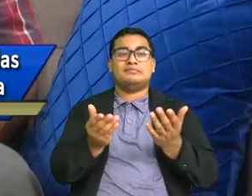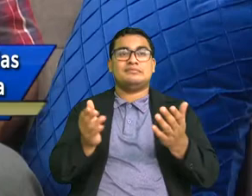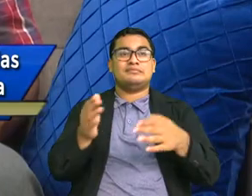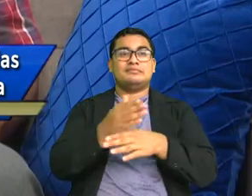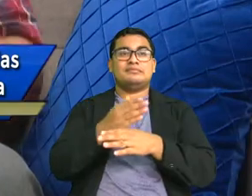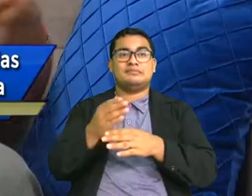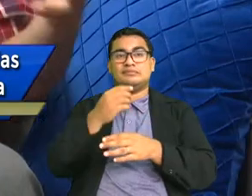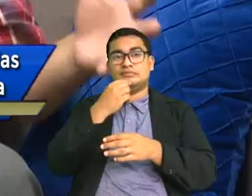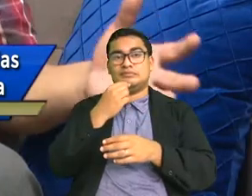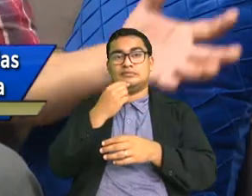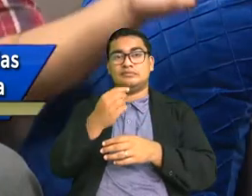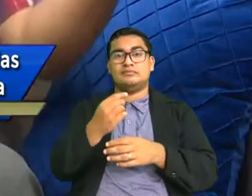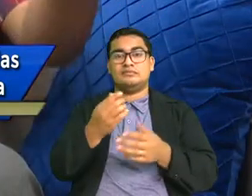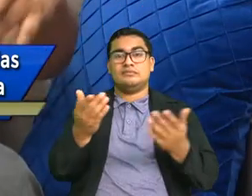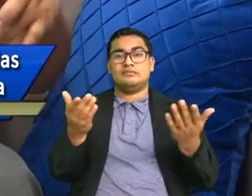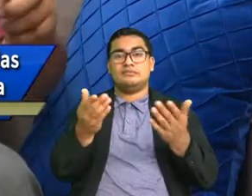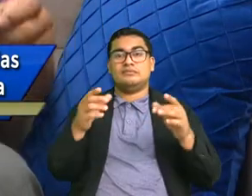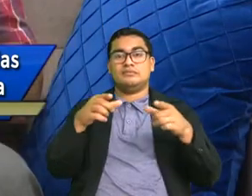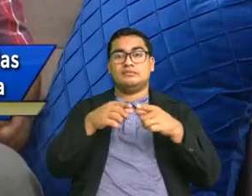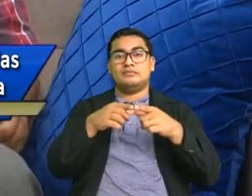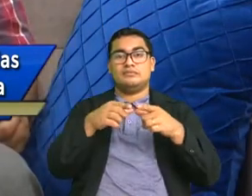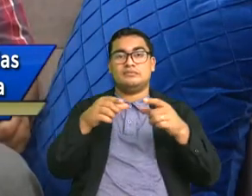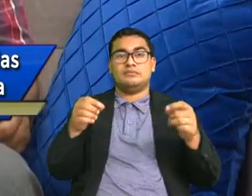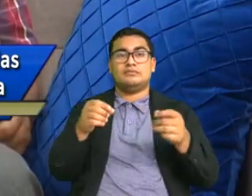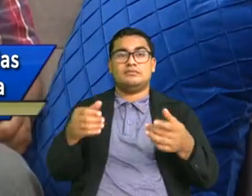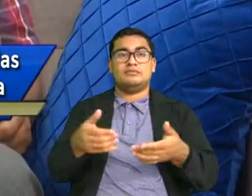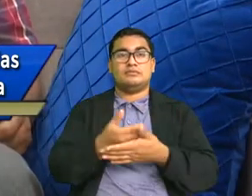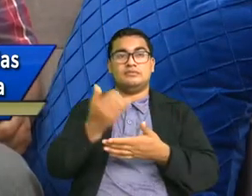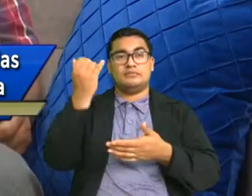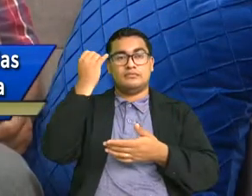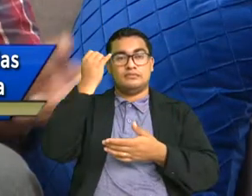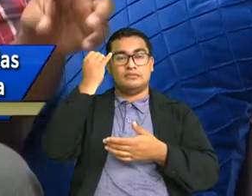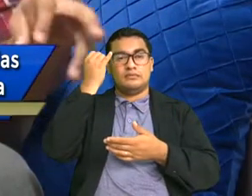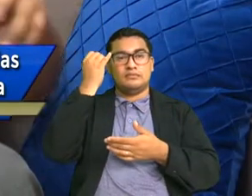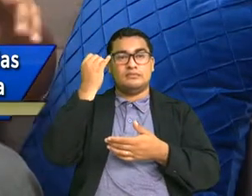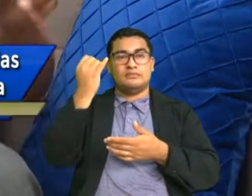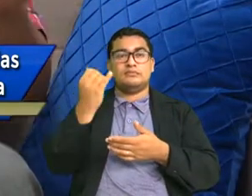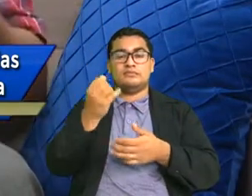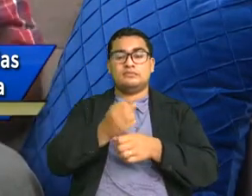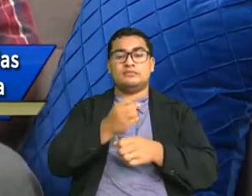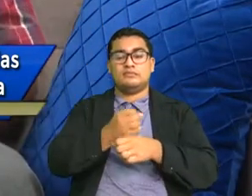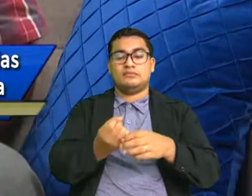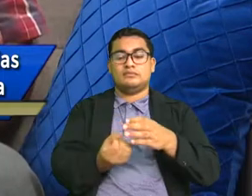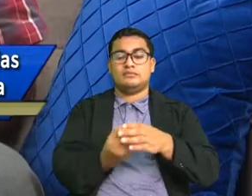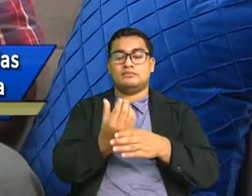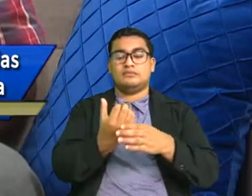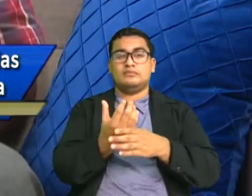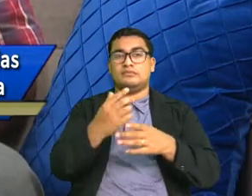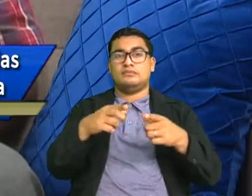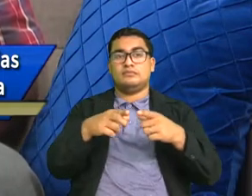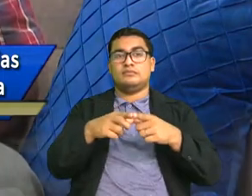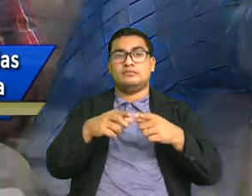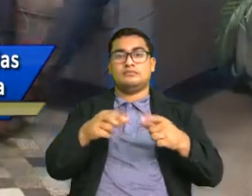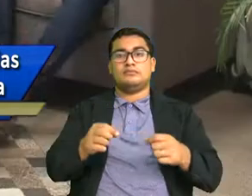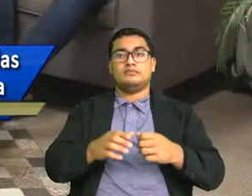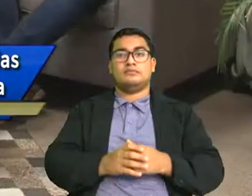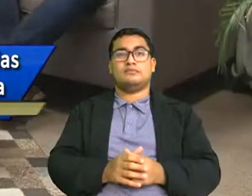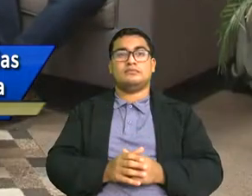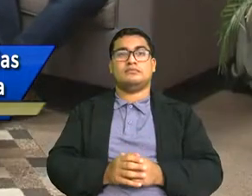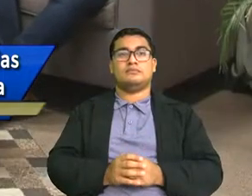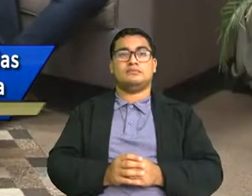encuentro en cuanto a managua para la transferencia de tecnología en el sector agroproductivo de la capital es